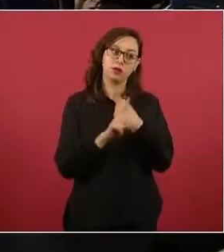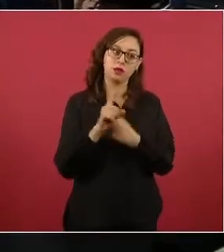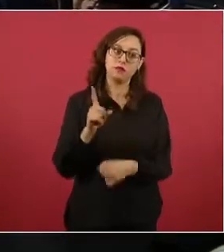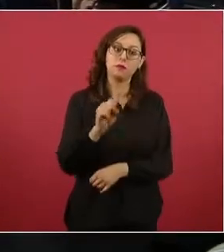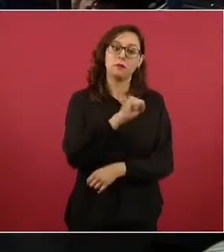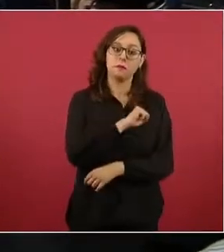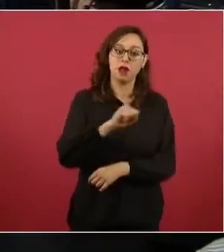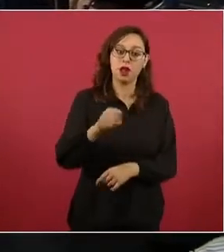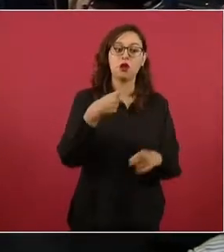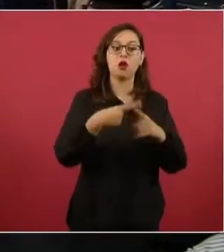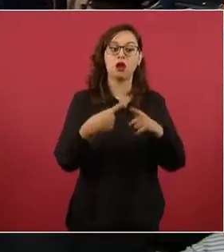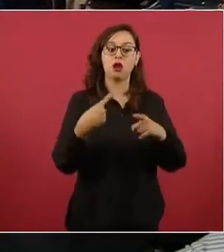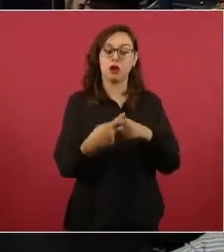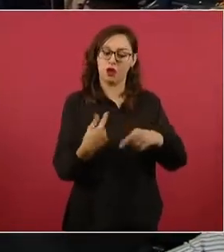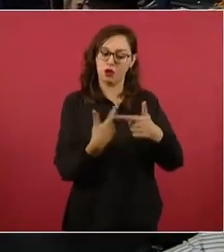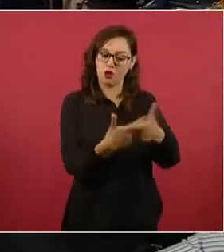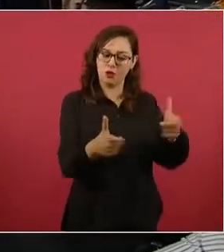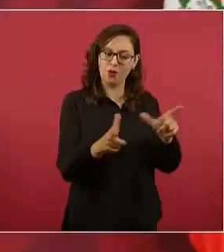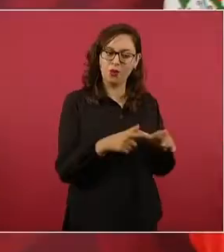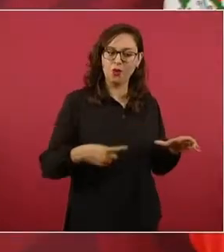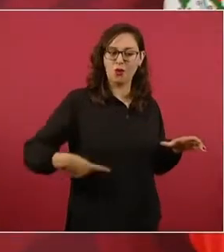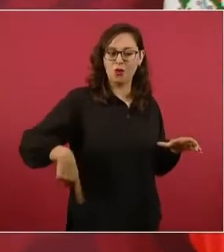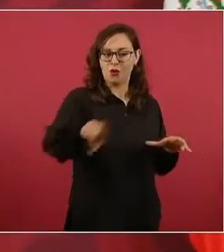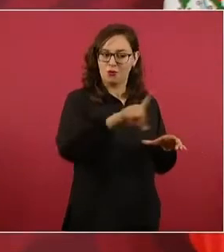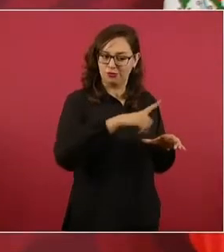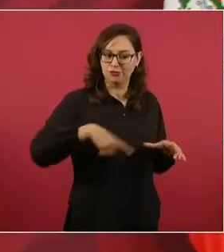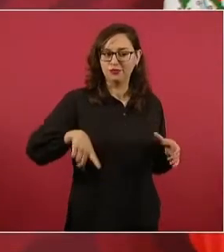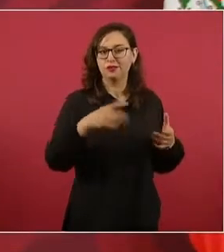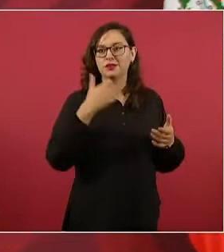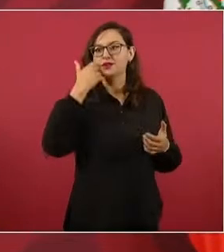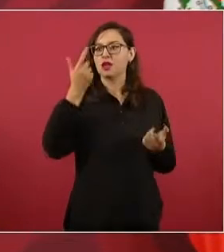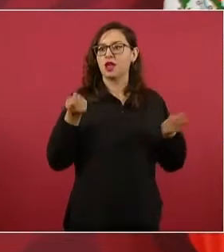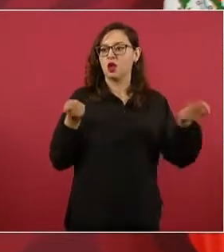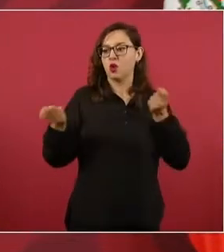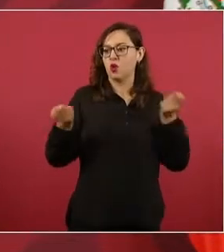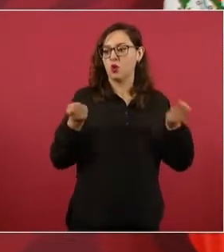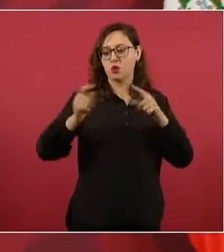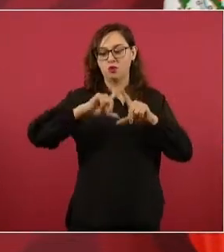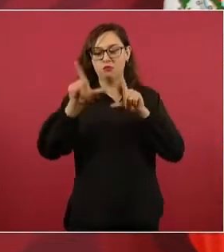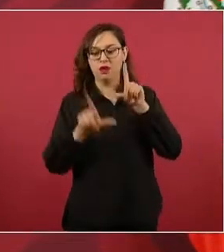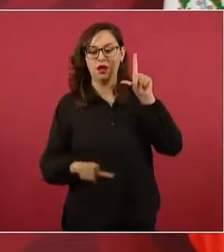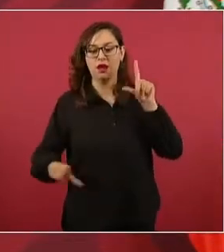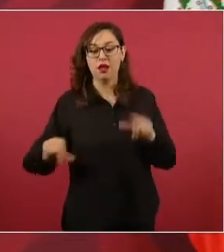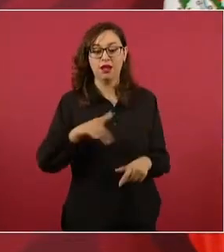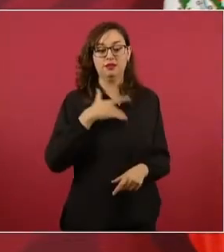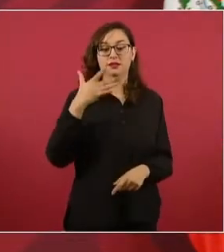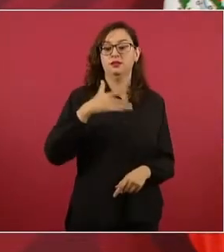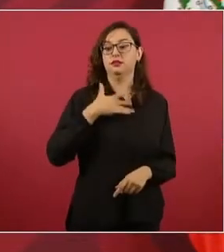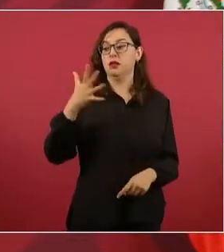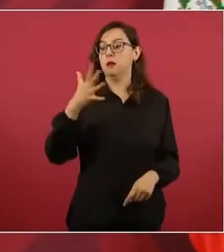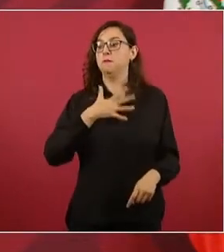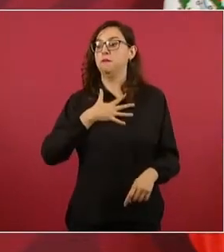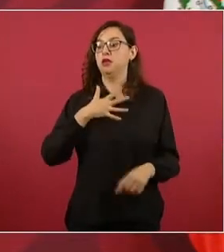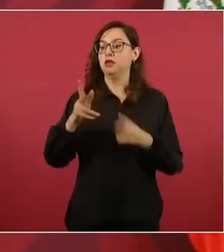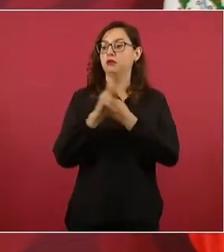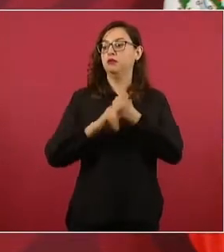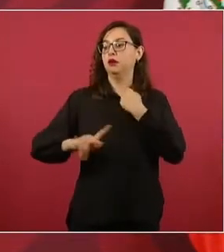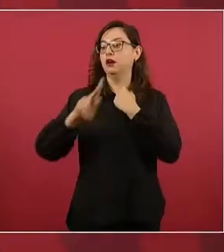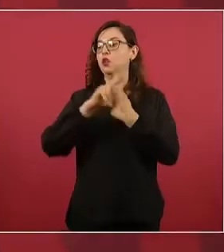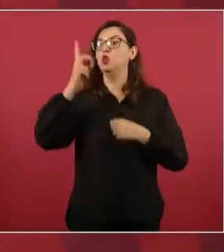que se sentían los dueños del país, que son los que están ahora más